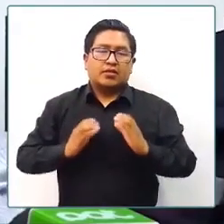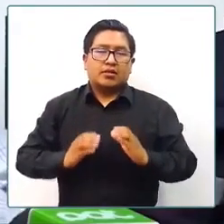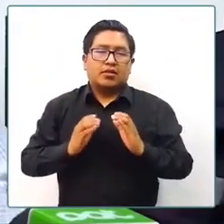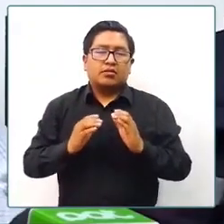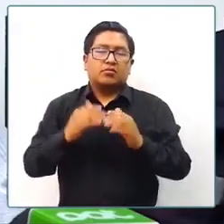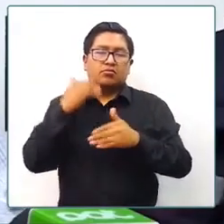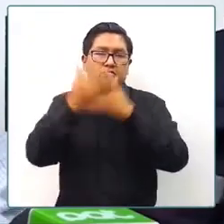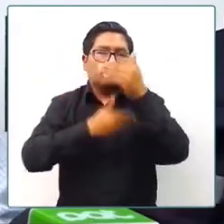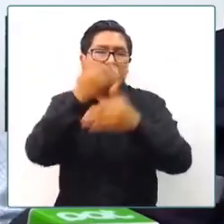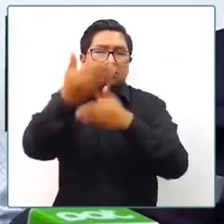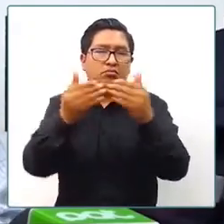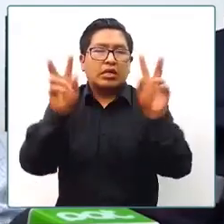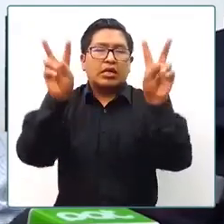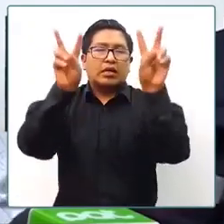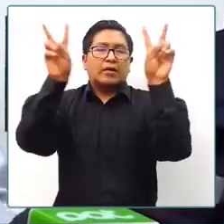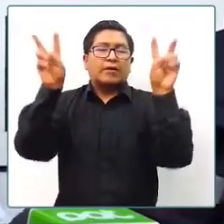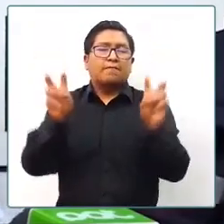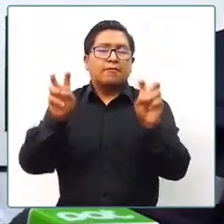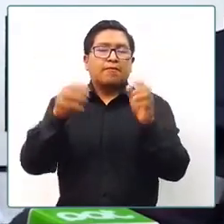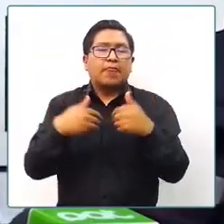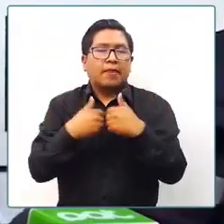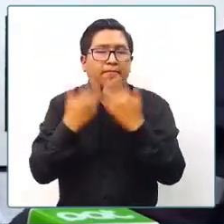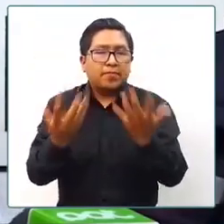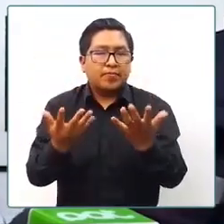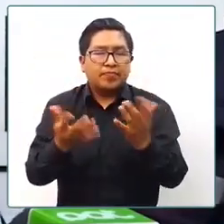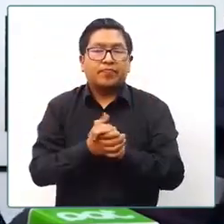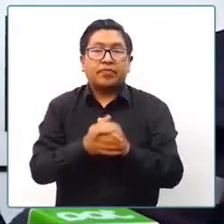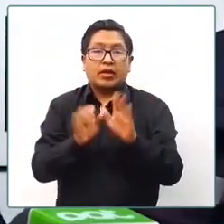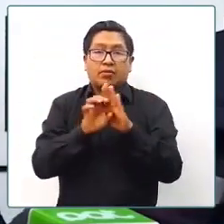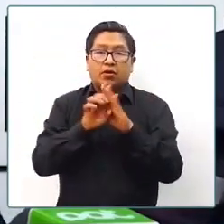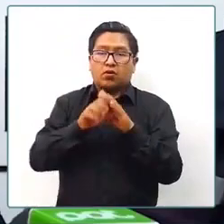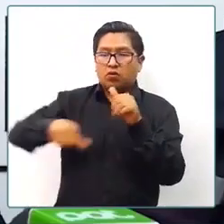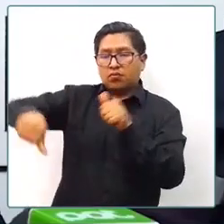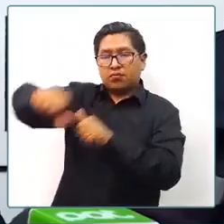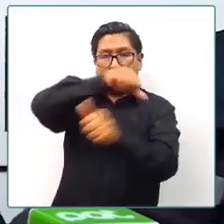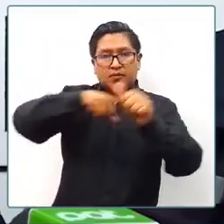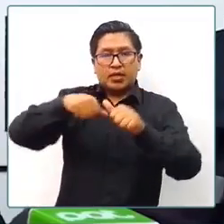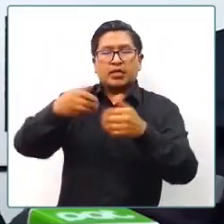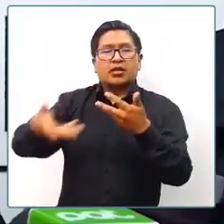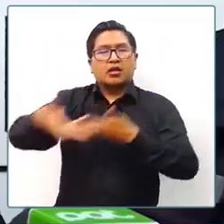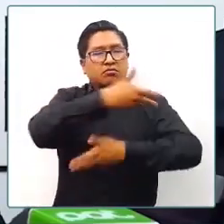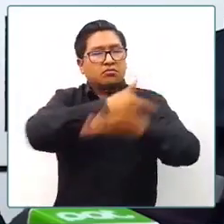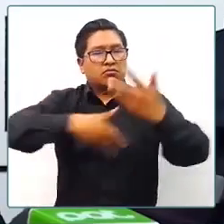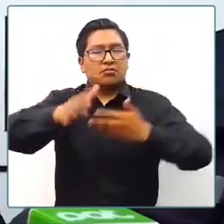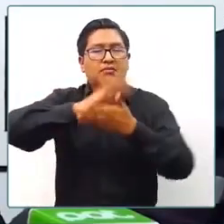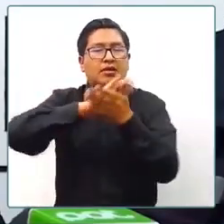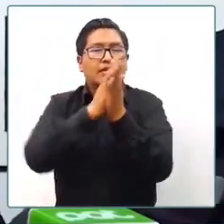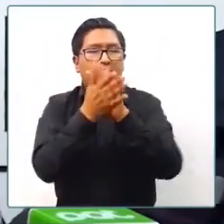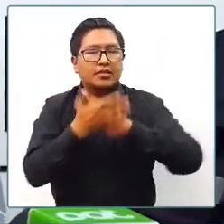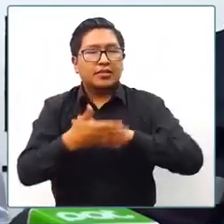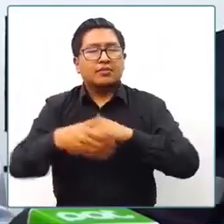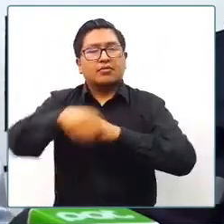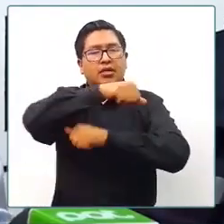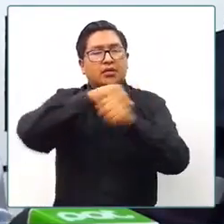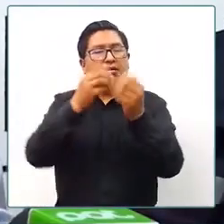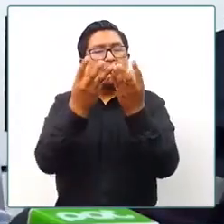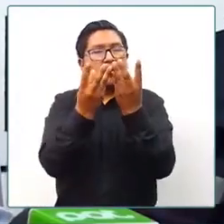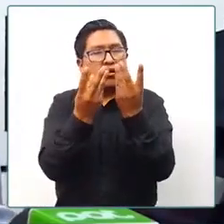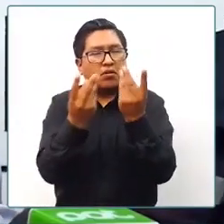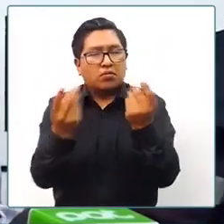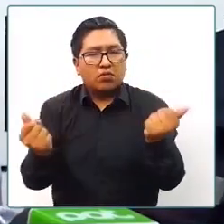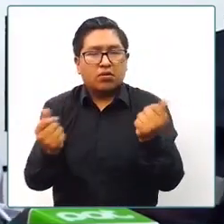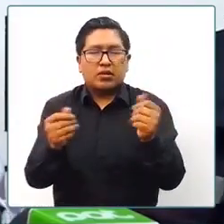con este proceso de implementación de espacios de convivencia pacífica y armónica. Esto es vital.